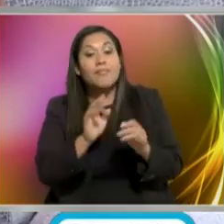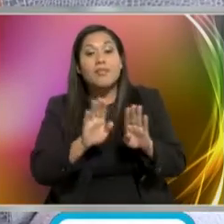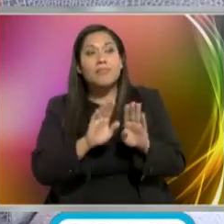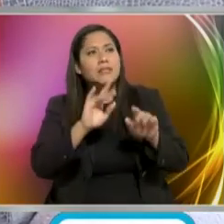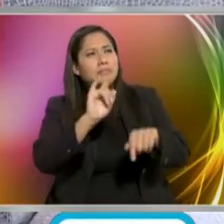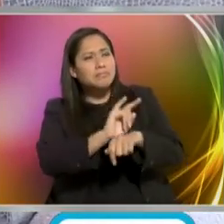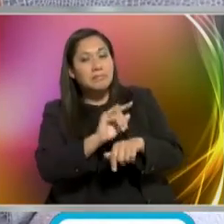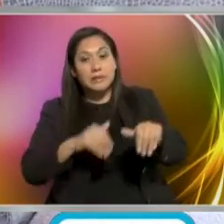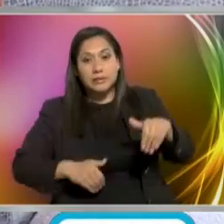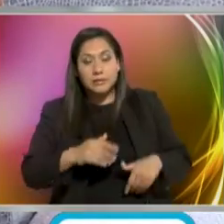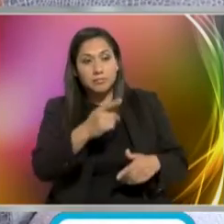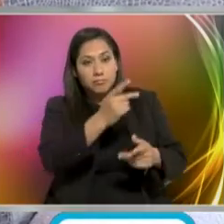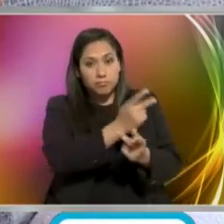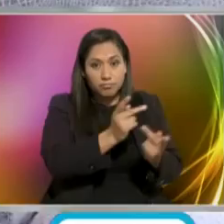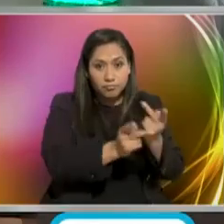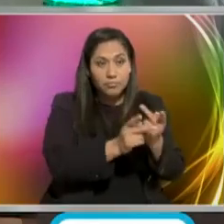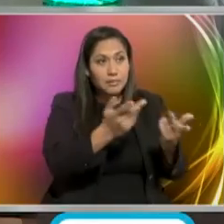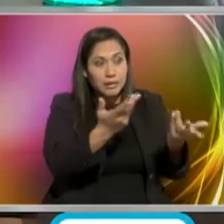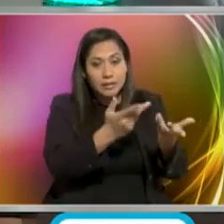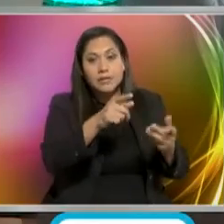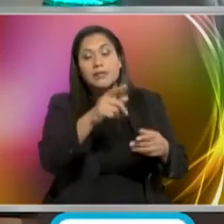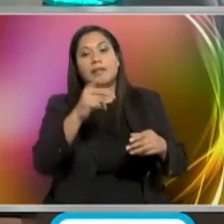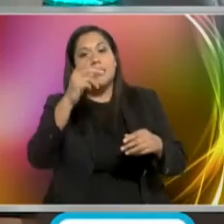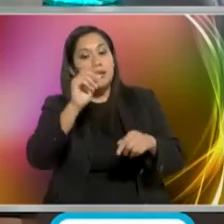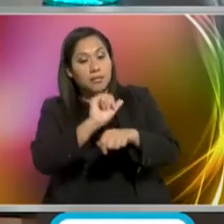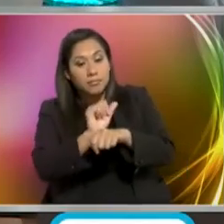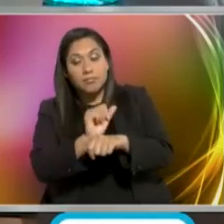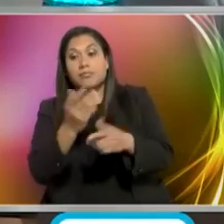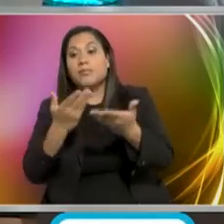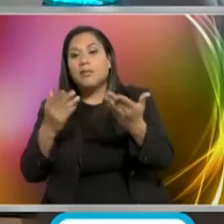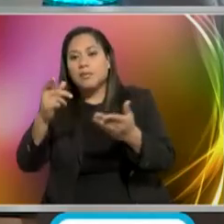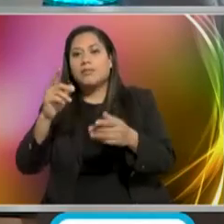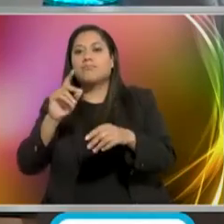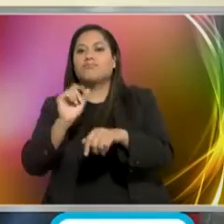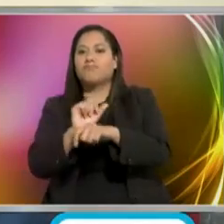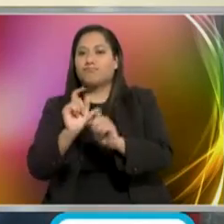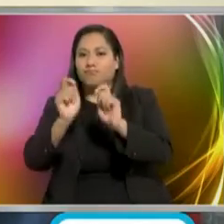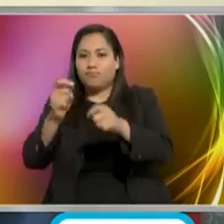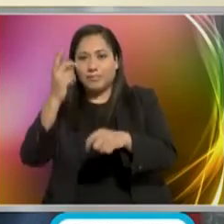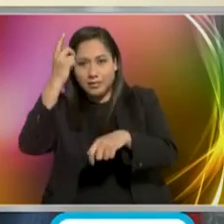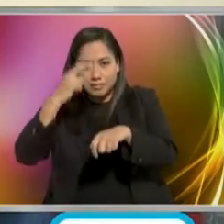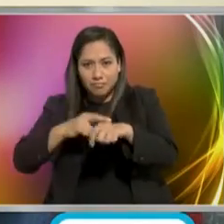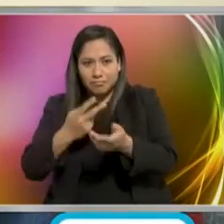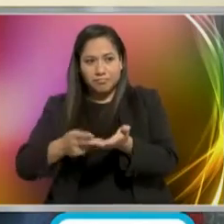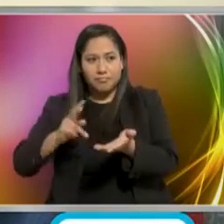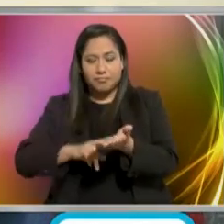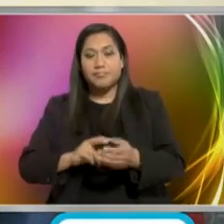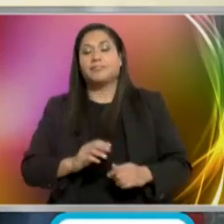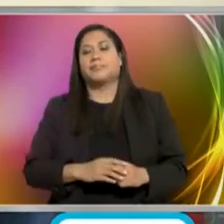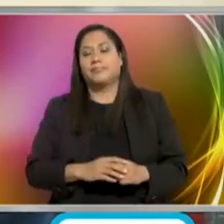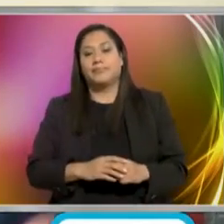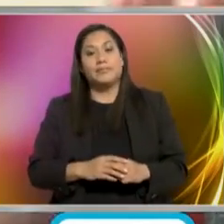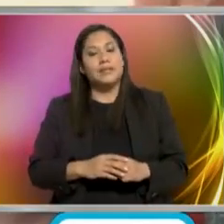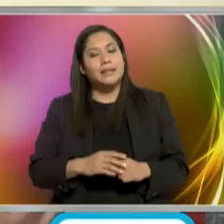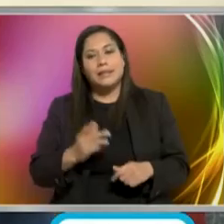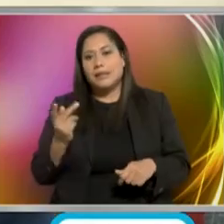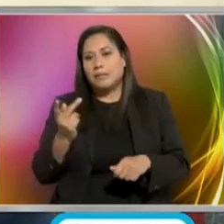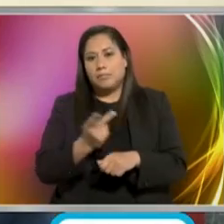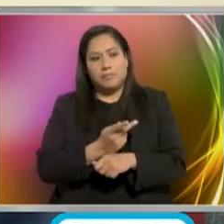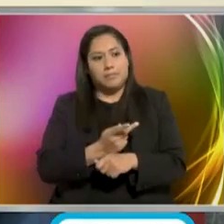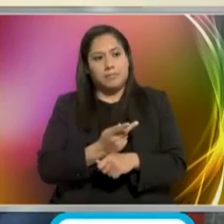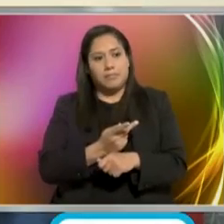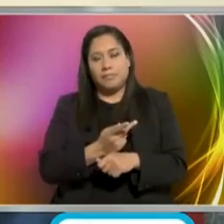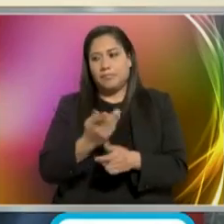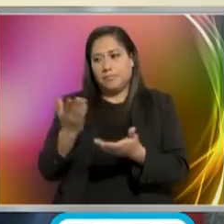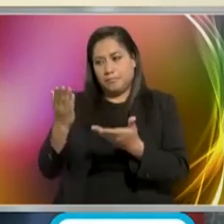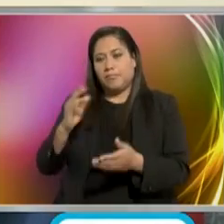como es el productor, los actores y ahora tú como dramaturgo. Bueno, después de lo que me pasó, que ya lo comentó